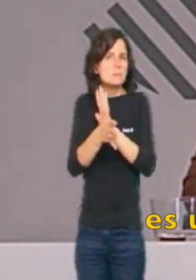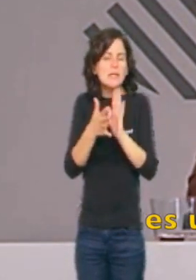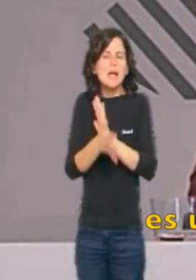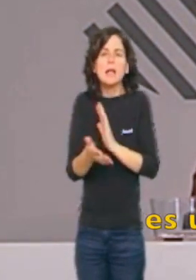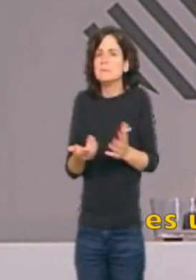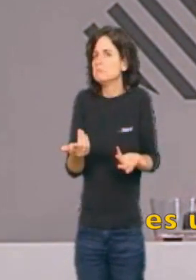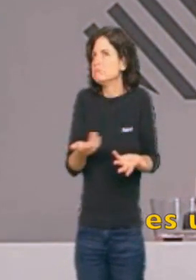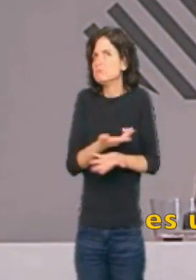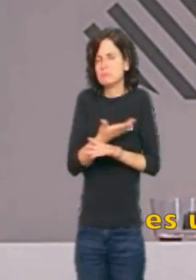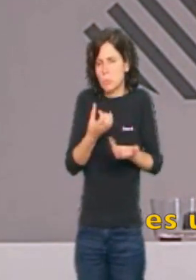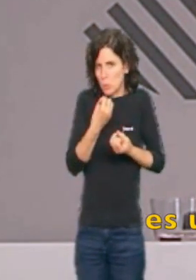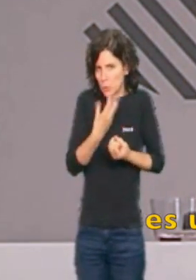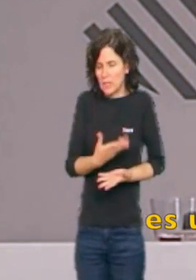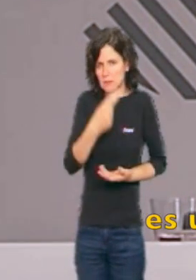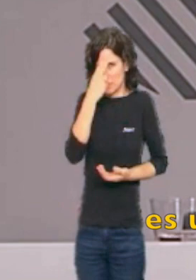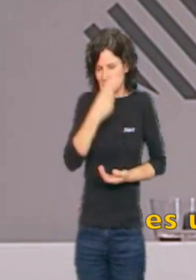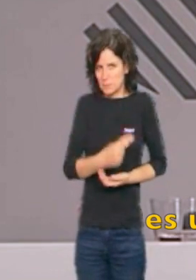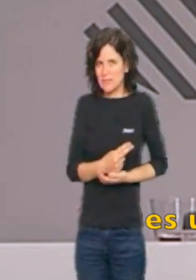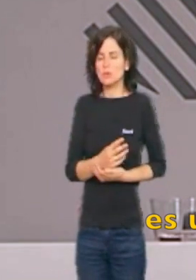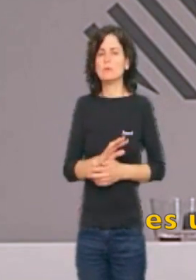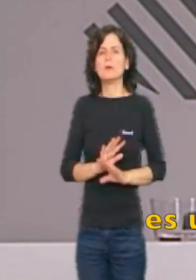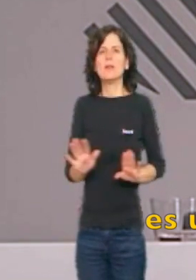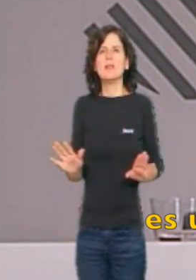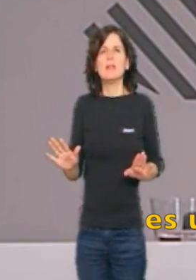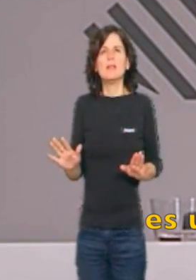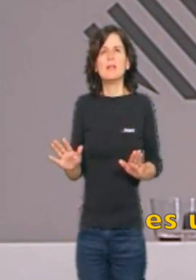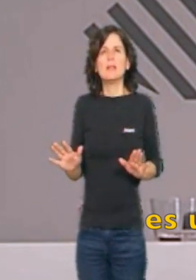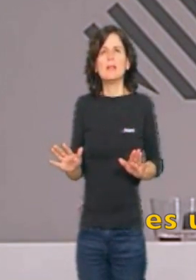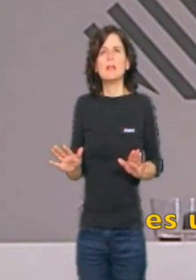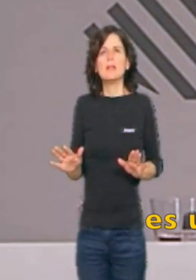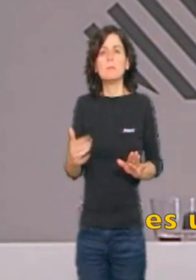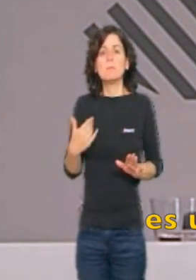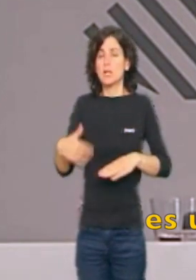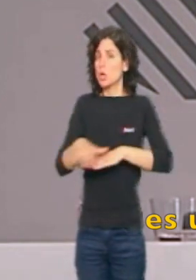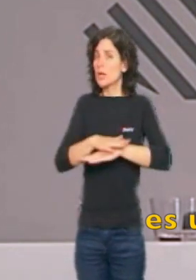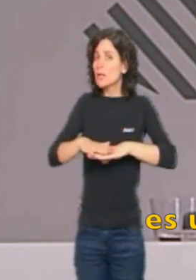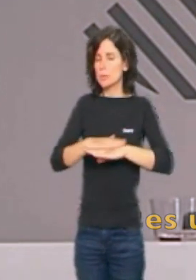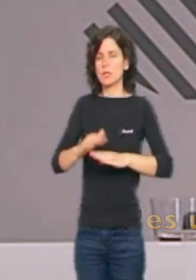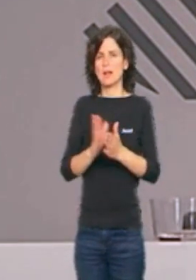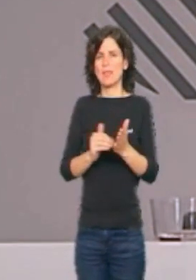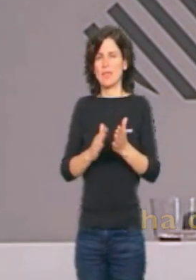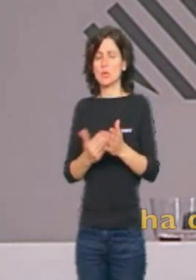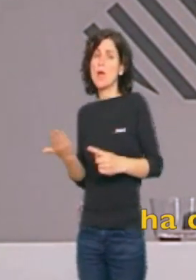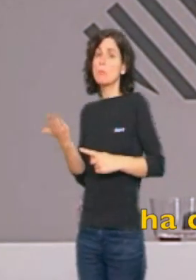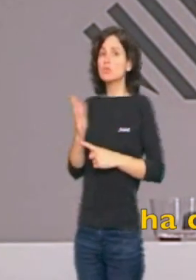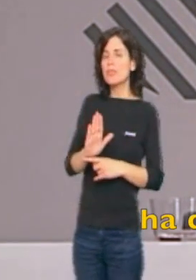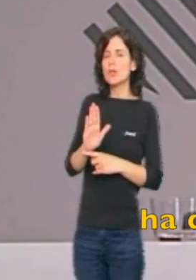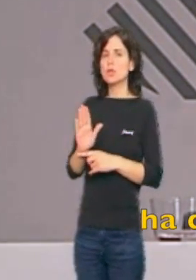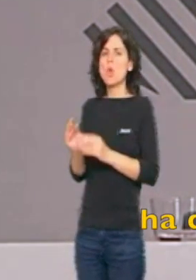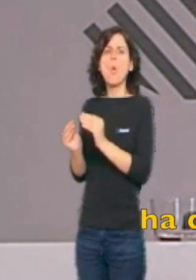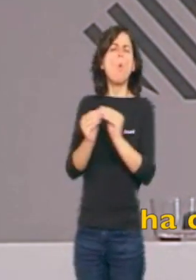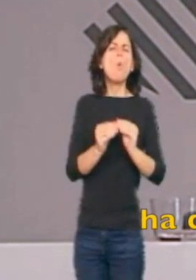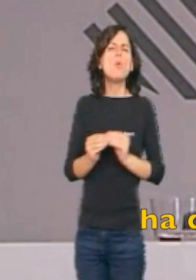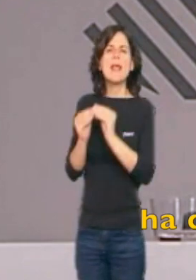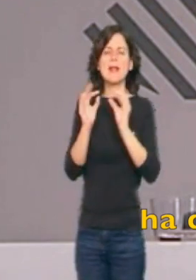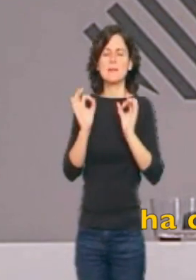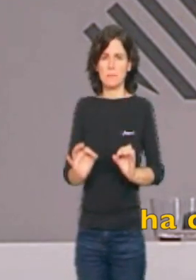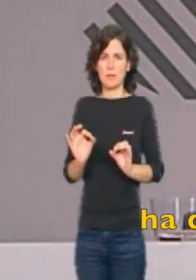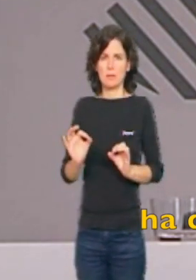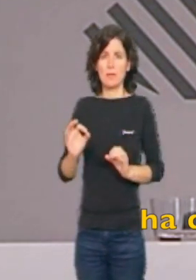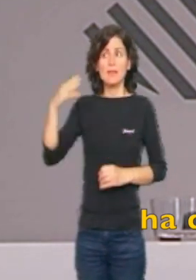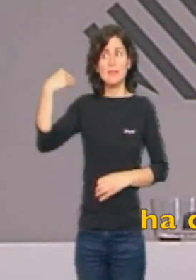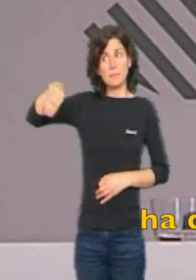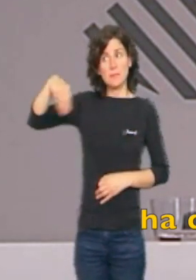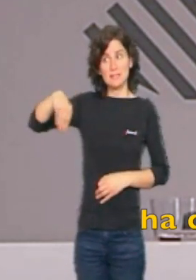qualsevol cas con que eso es una posición unánime del consell yo creo que will ya el presidente ha